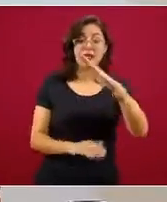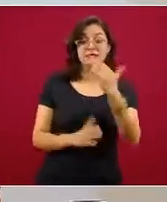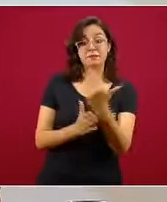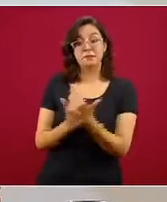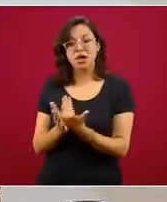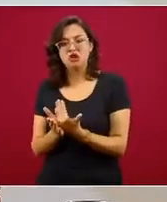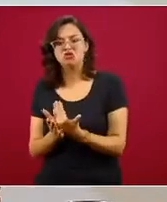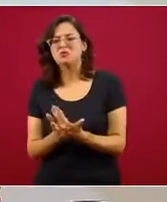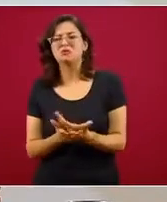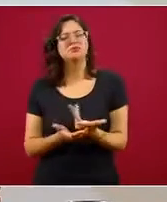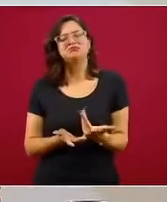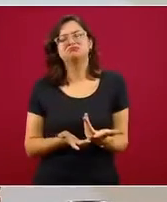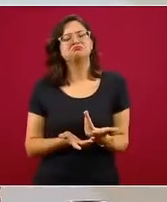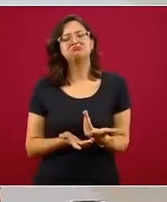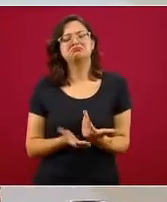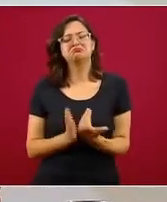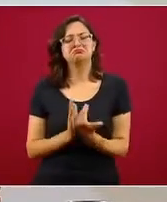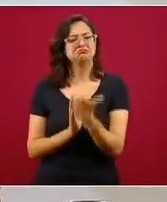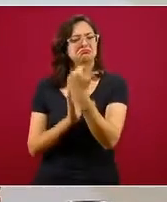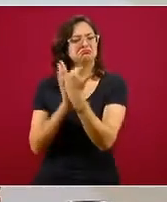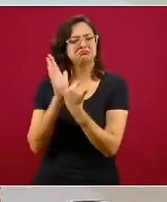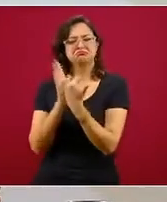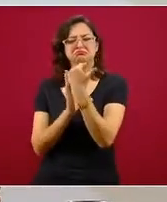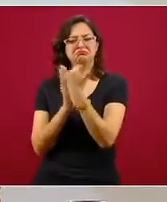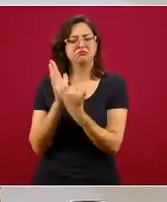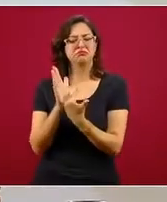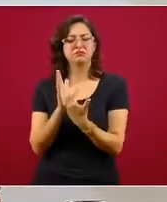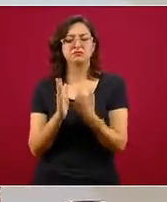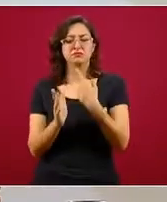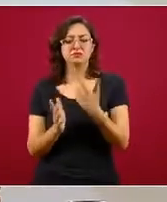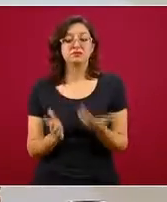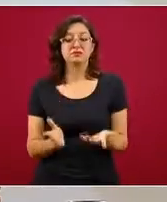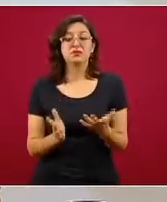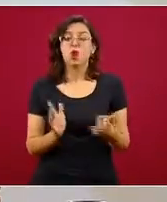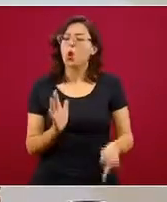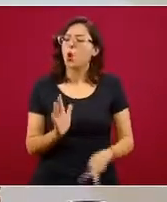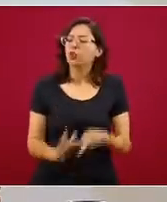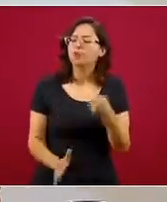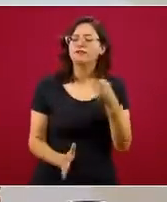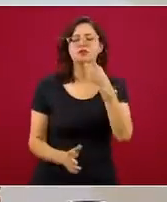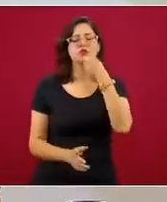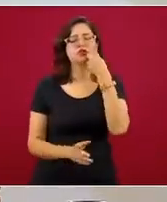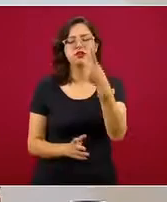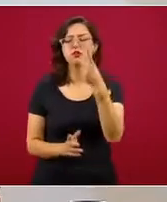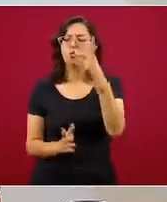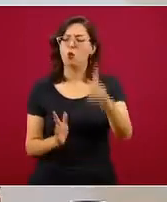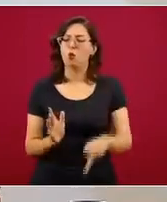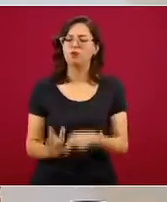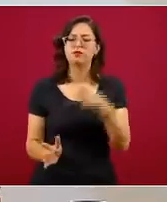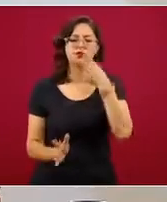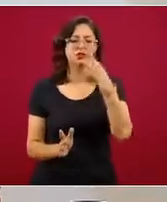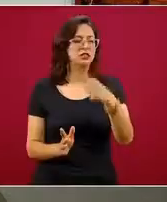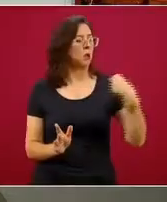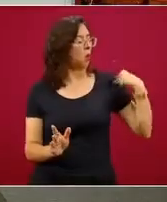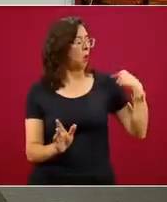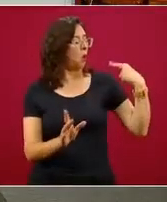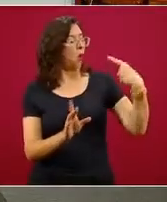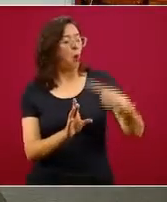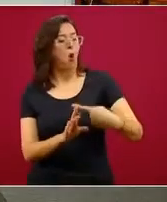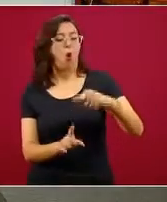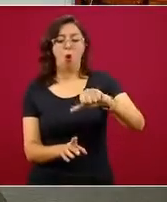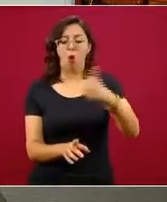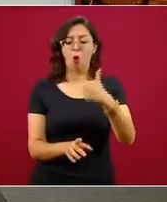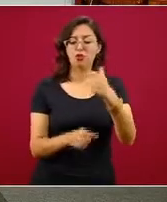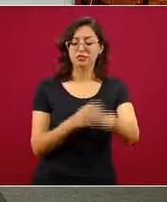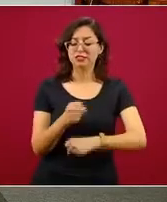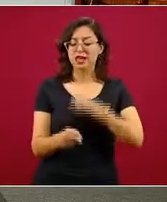es no, en la medida en que no tenemos como meta, esto lo retomo, lo he dicho por 11 años, pero con motivo del COVID